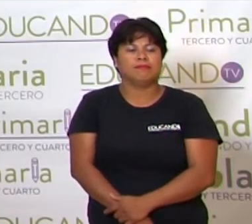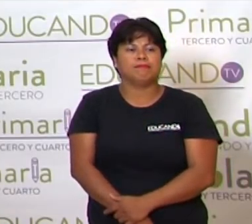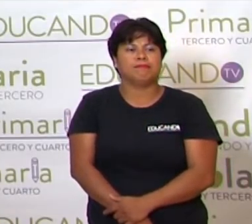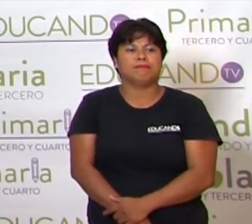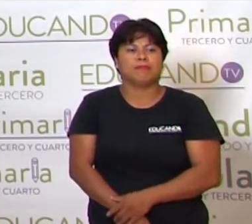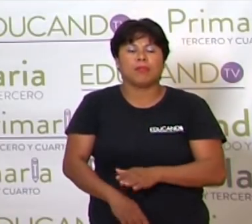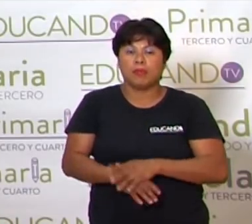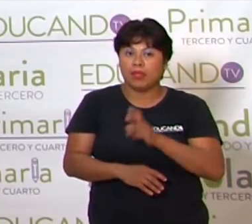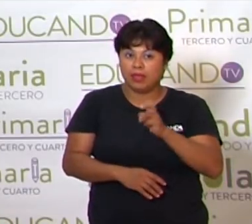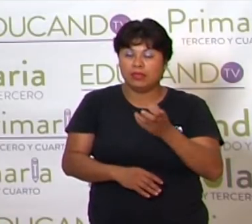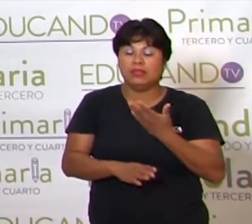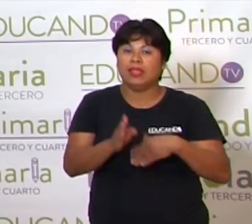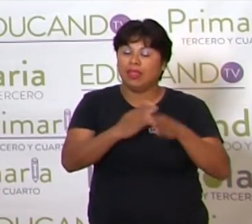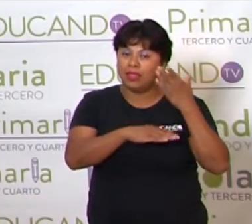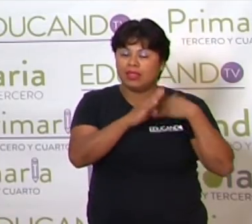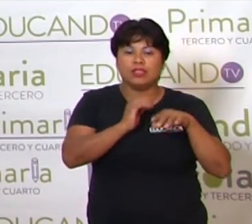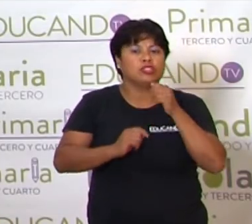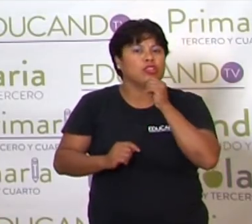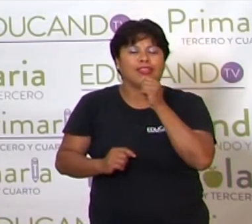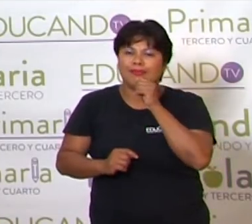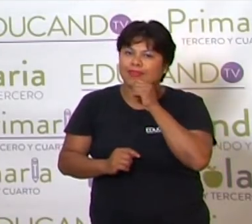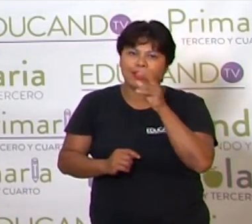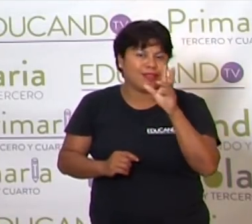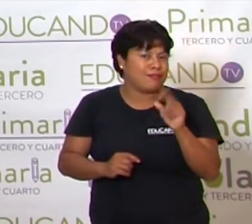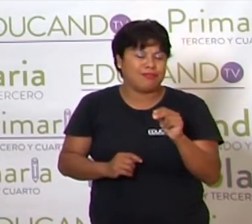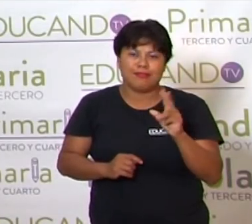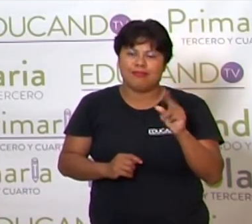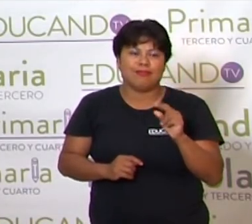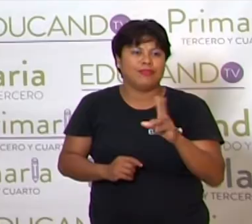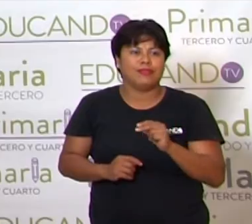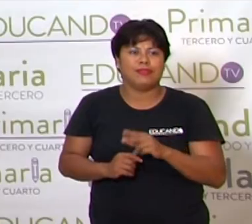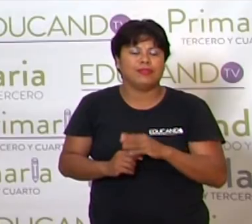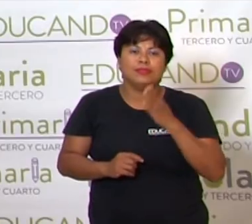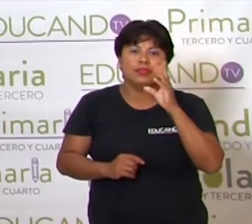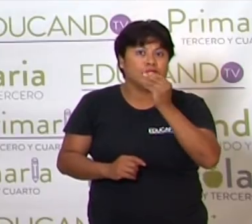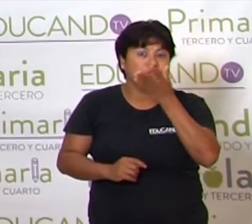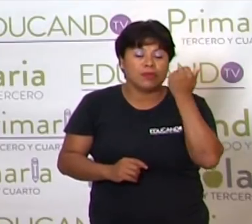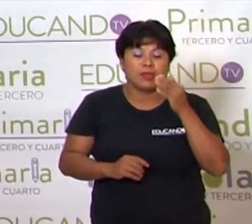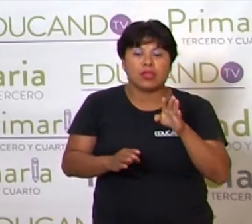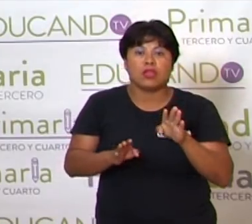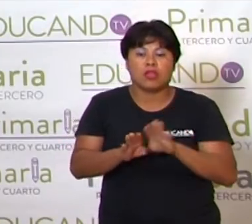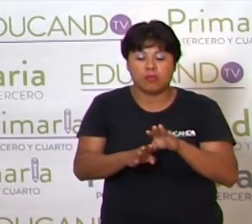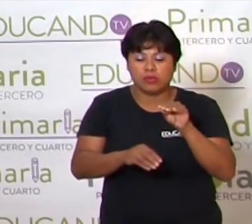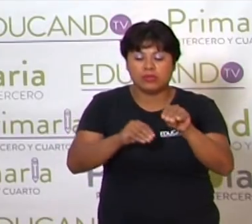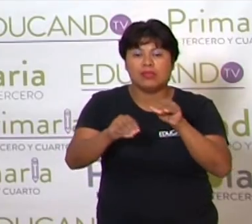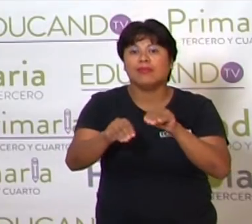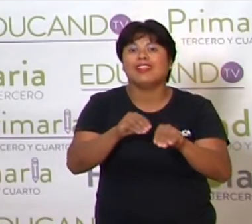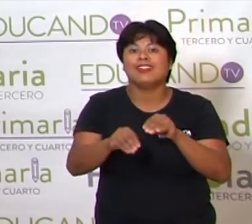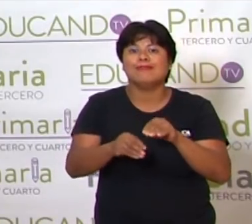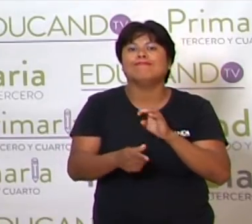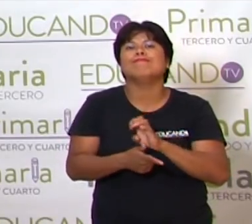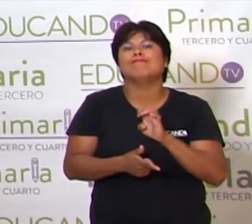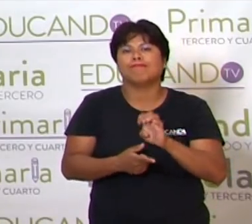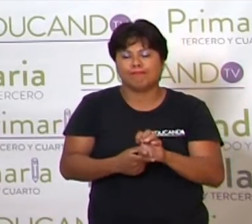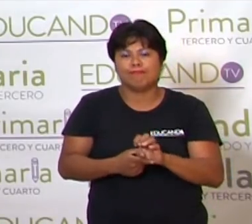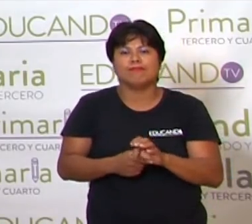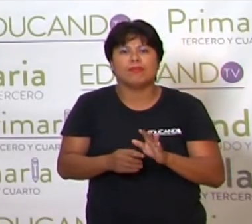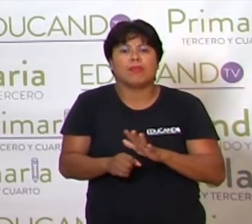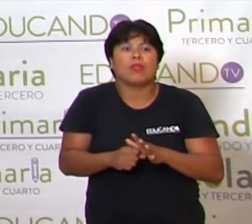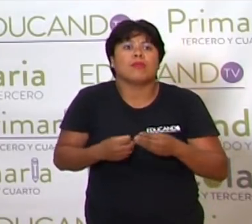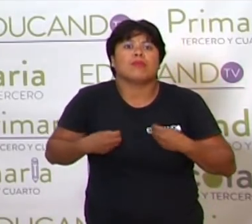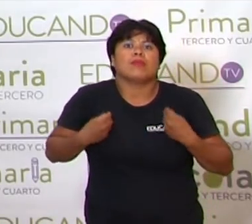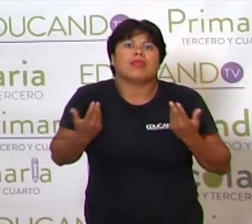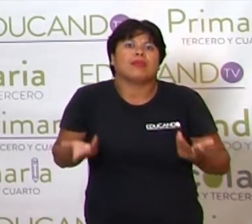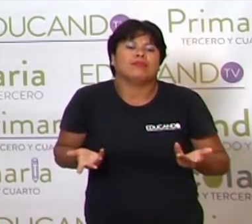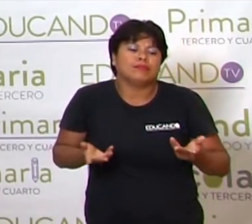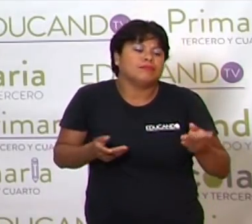ese tiempo todavía ellos no sabían sembrar, entonces, ¿de qué vivían? Pues